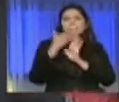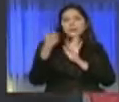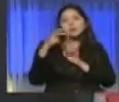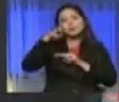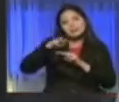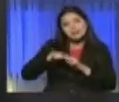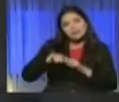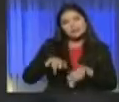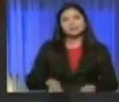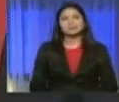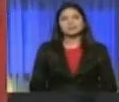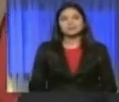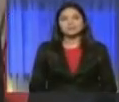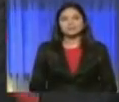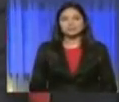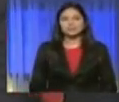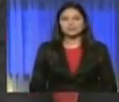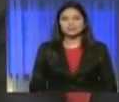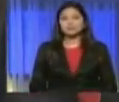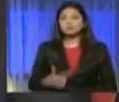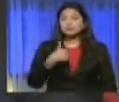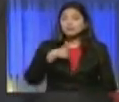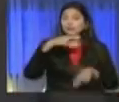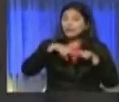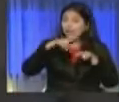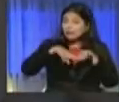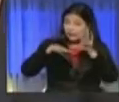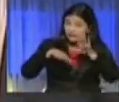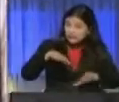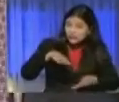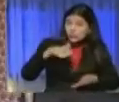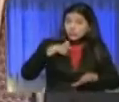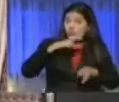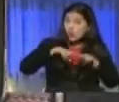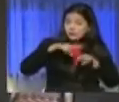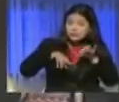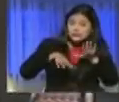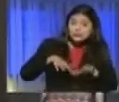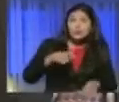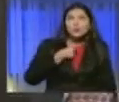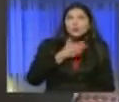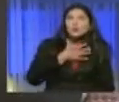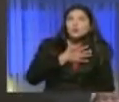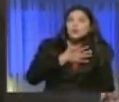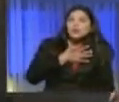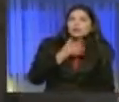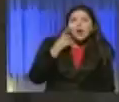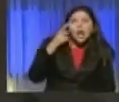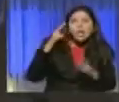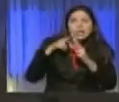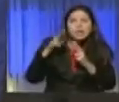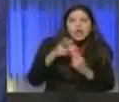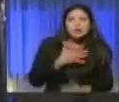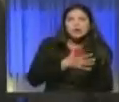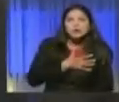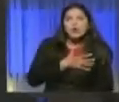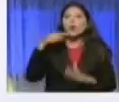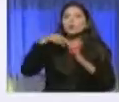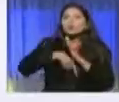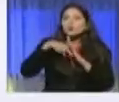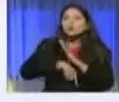sígueme. Desde niño siempre tuve ese interés y admiración por la historia de